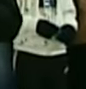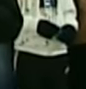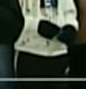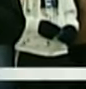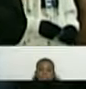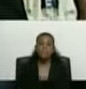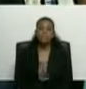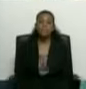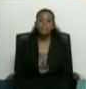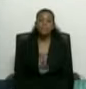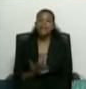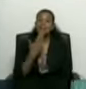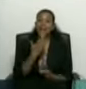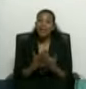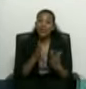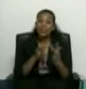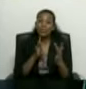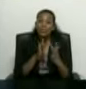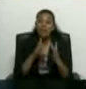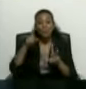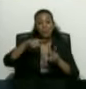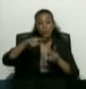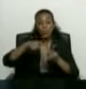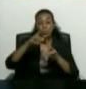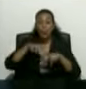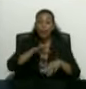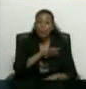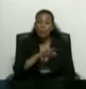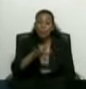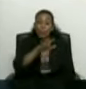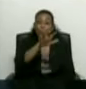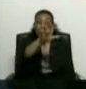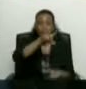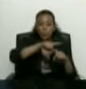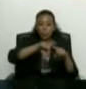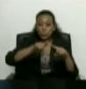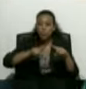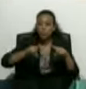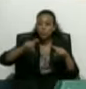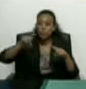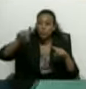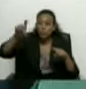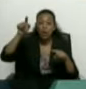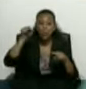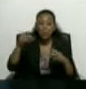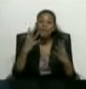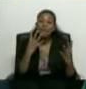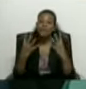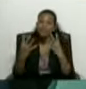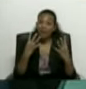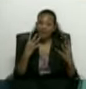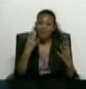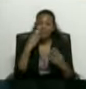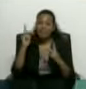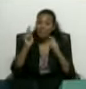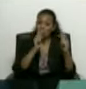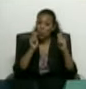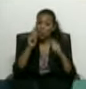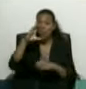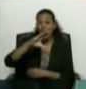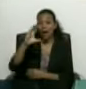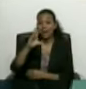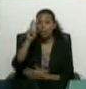nosotros en este momento nos encontramos en el Guarayra Repano, uno de los epicentros donde se llevó a cabo esta Feria del Turismo